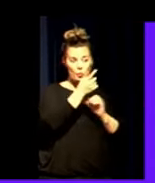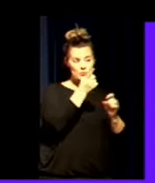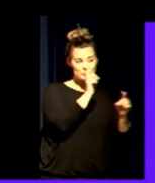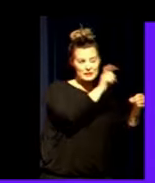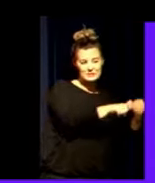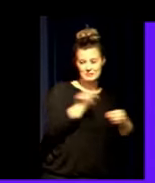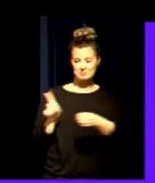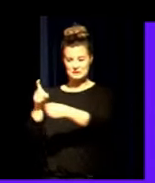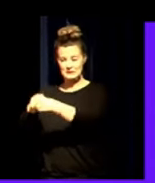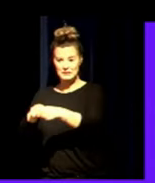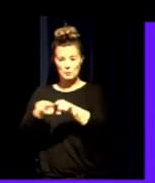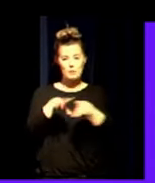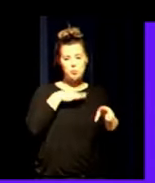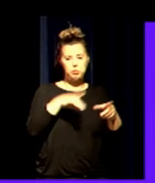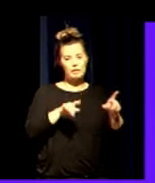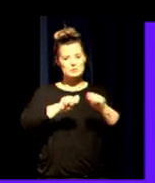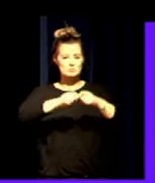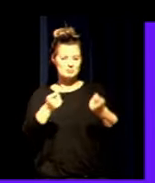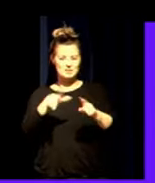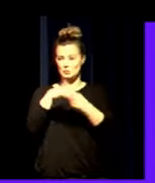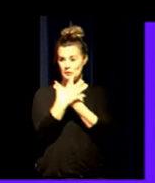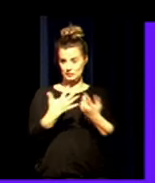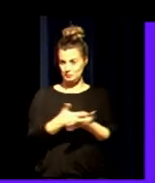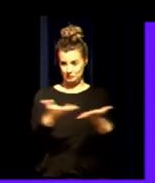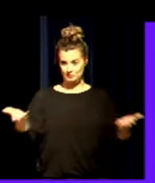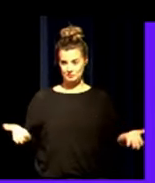fastidia cualquier situación. Por lo tanto,